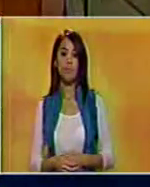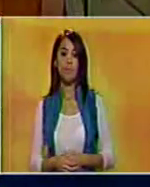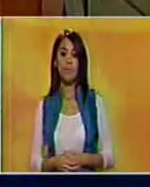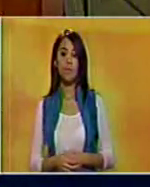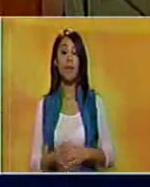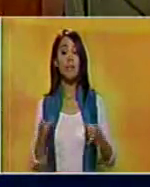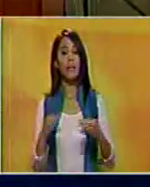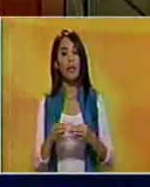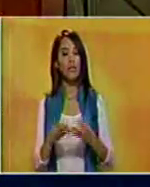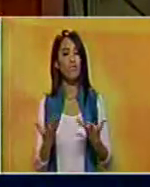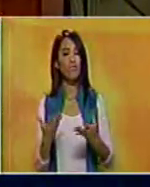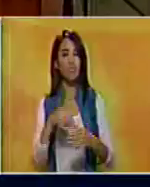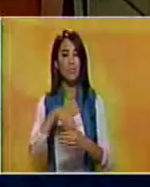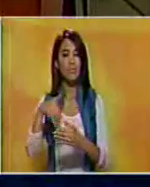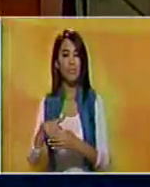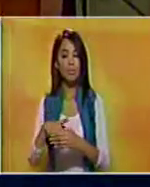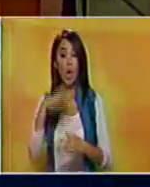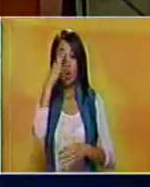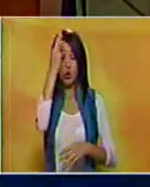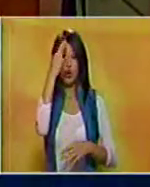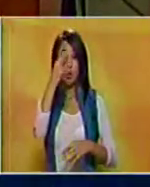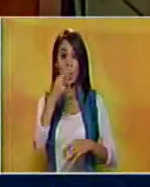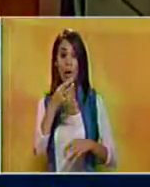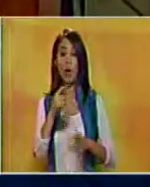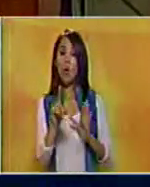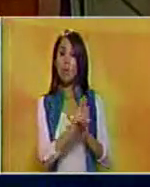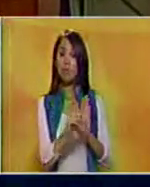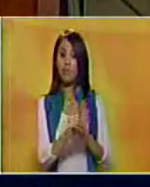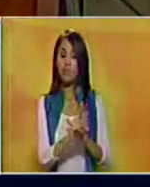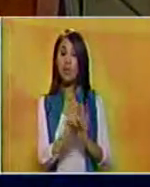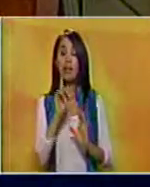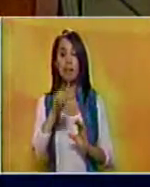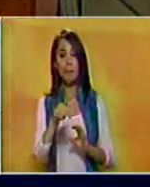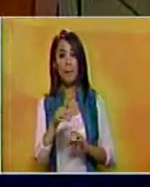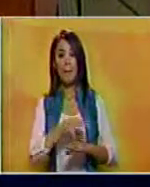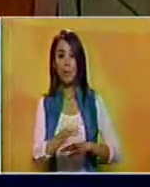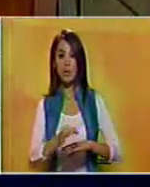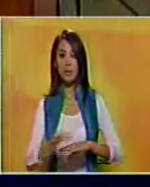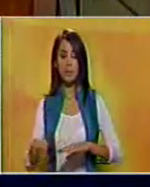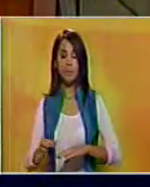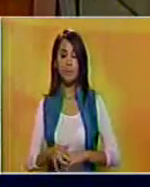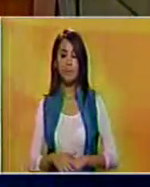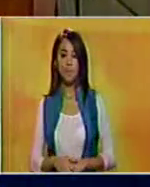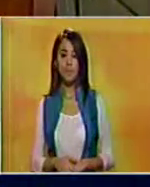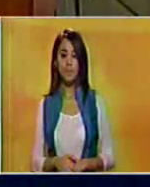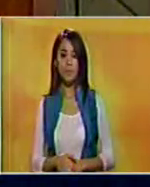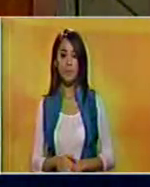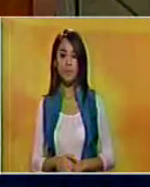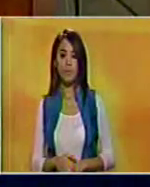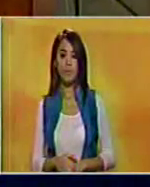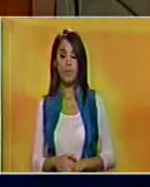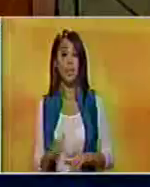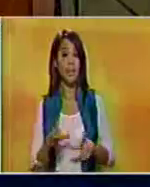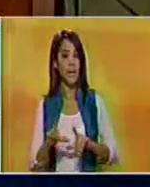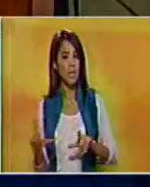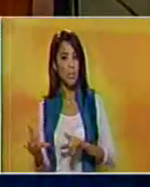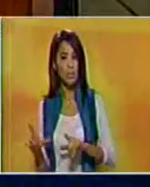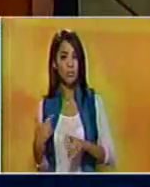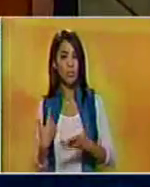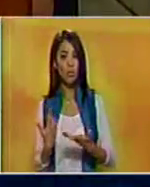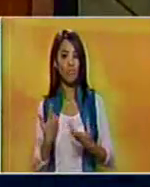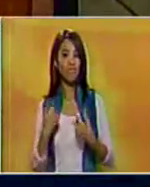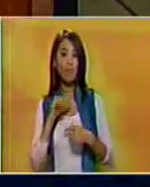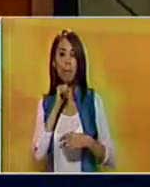comicios para consejos legislativos estadales y consejos municipales que tenían ya sus periodos